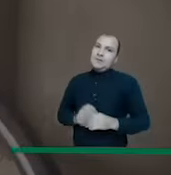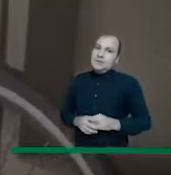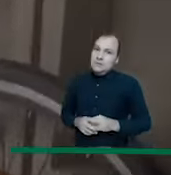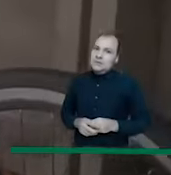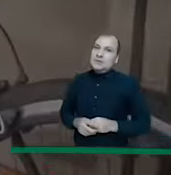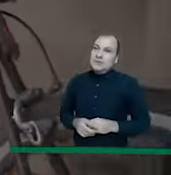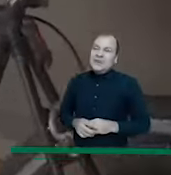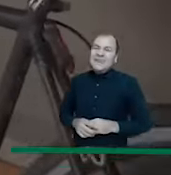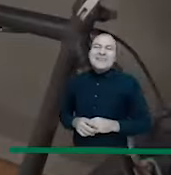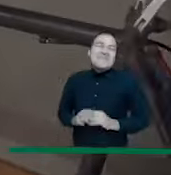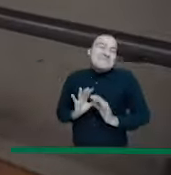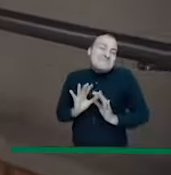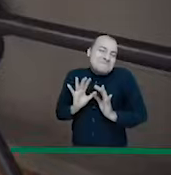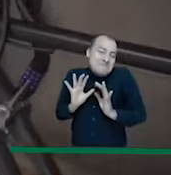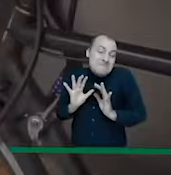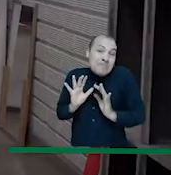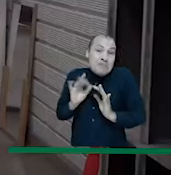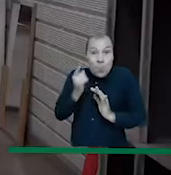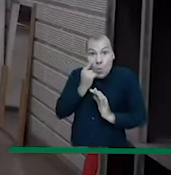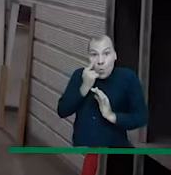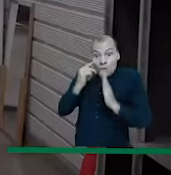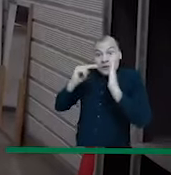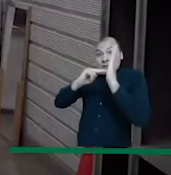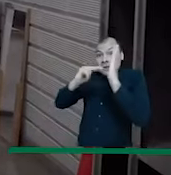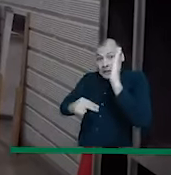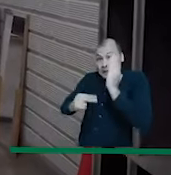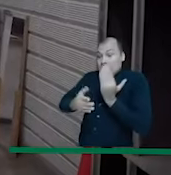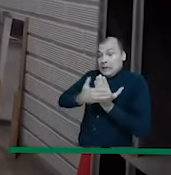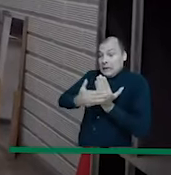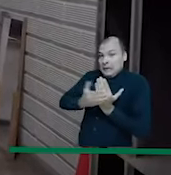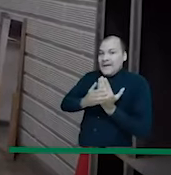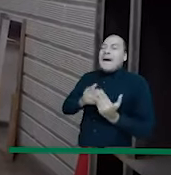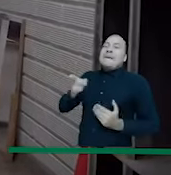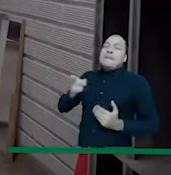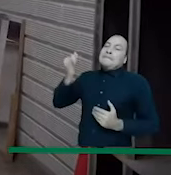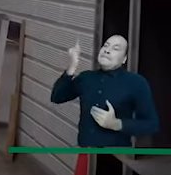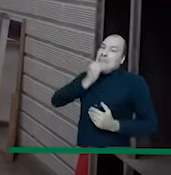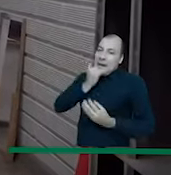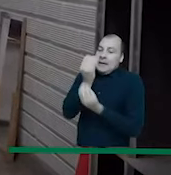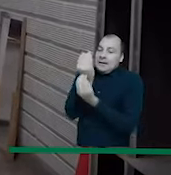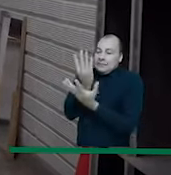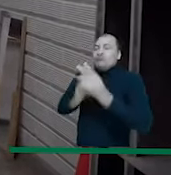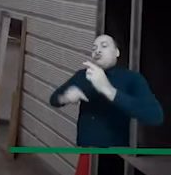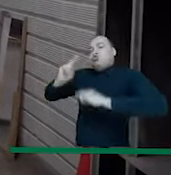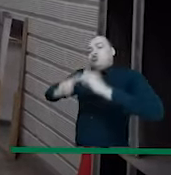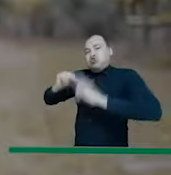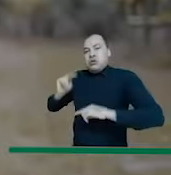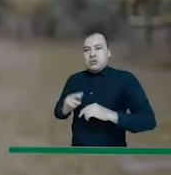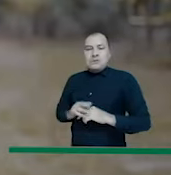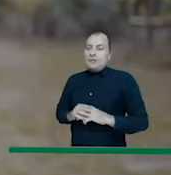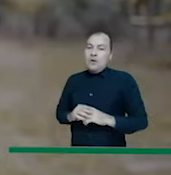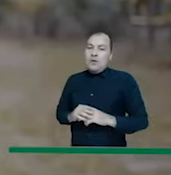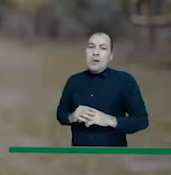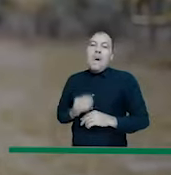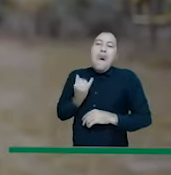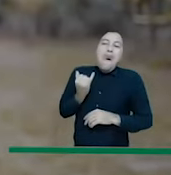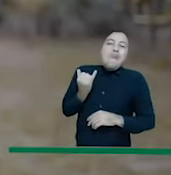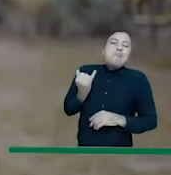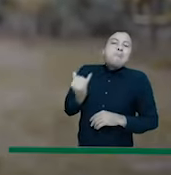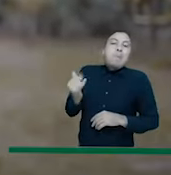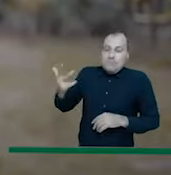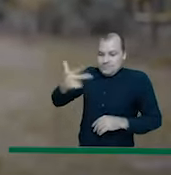podía, o se le dificultaba muchísimo poder acceder a las escaleras. Entonces, digamos que eso, pues técnicamente no es una